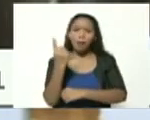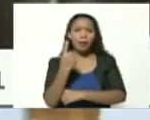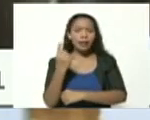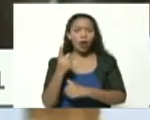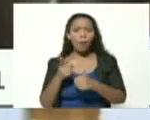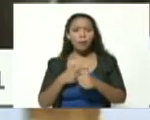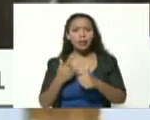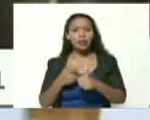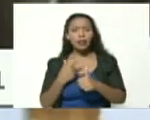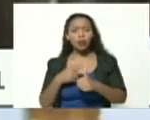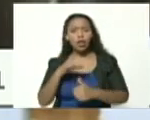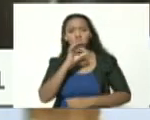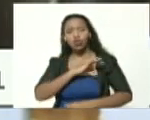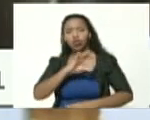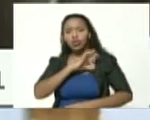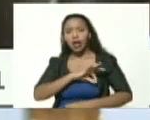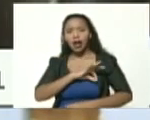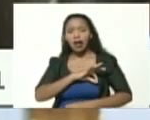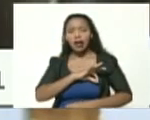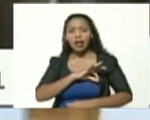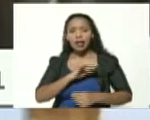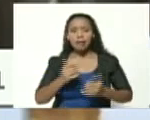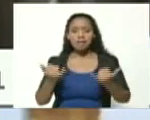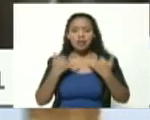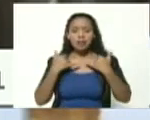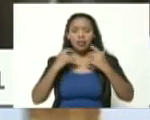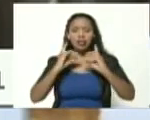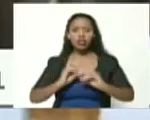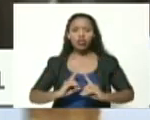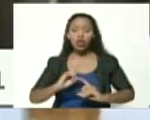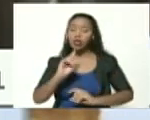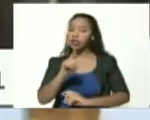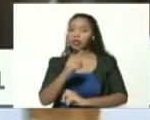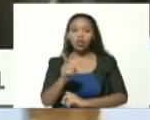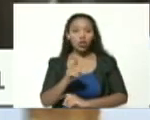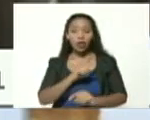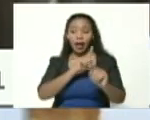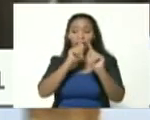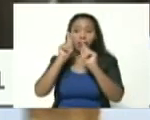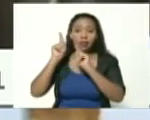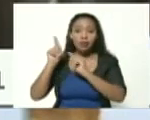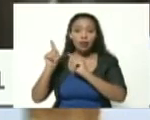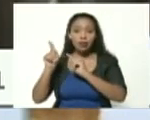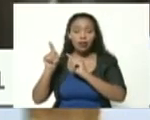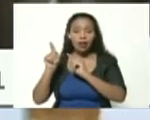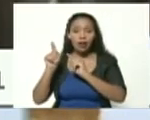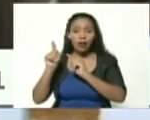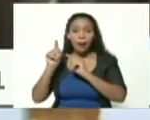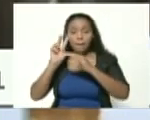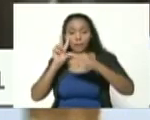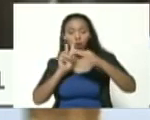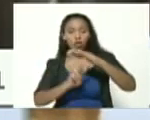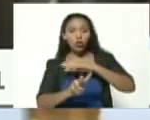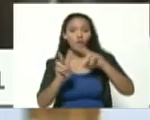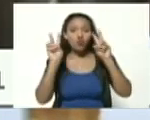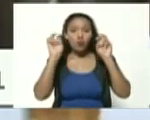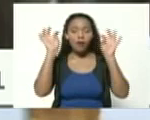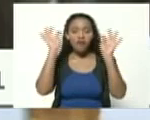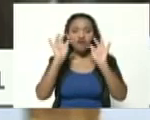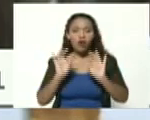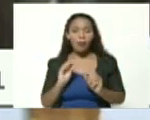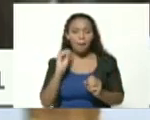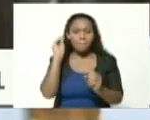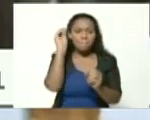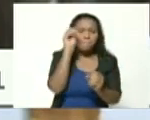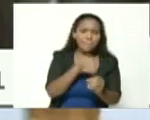principios de soberanía y autodeterminación, sino que desde ella proyectan nuevas formas de